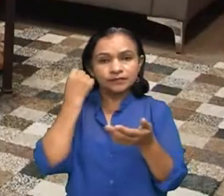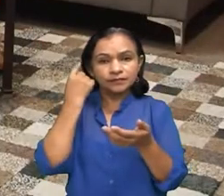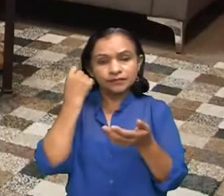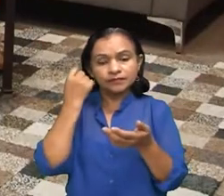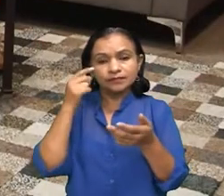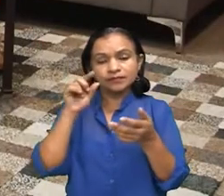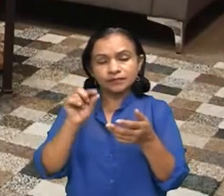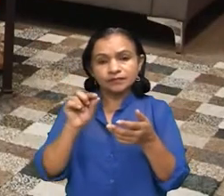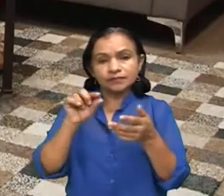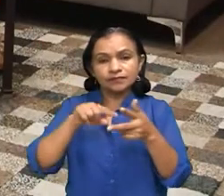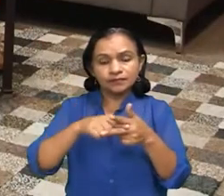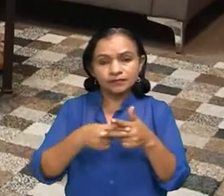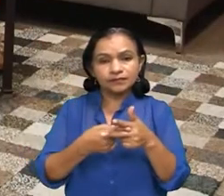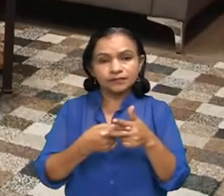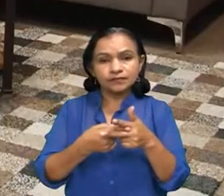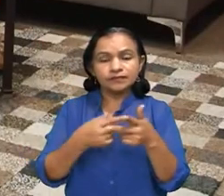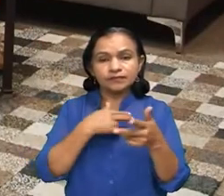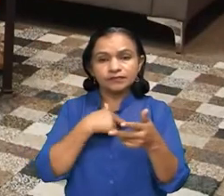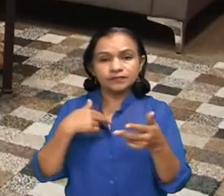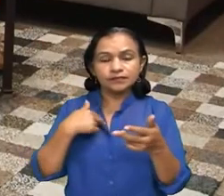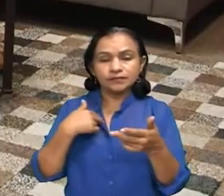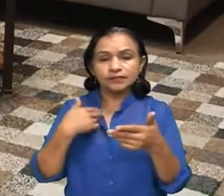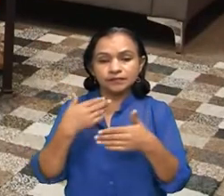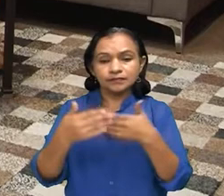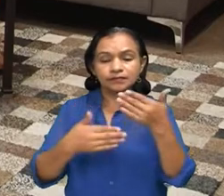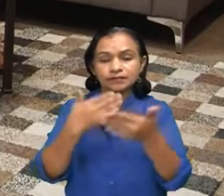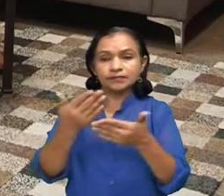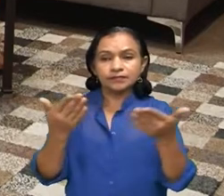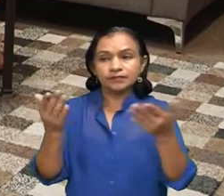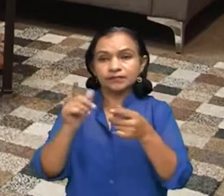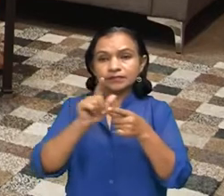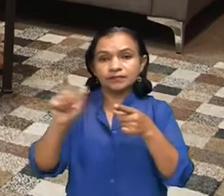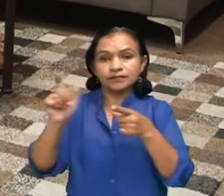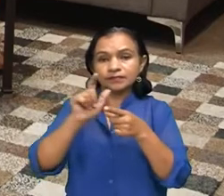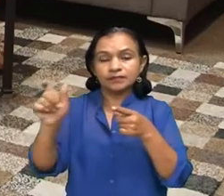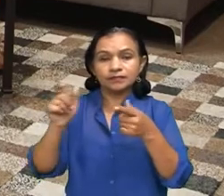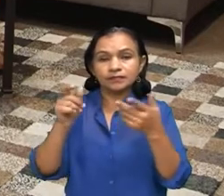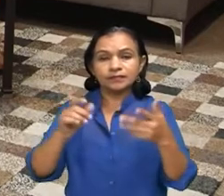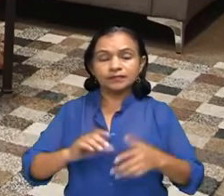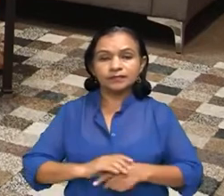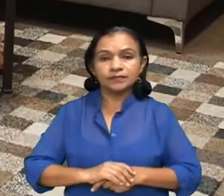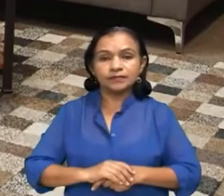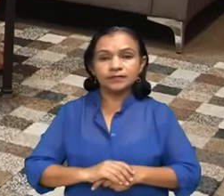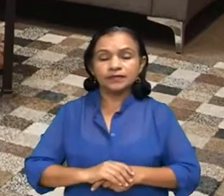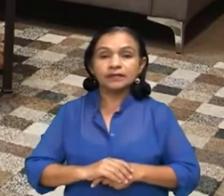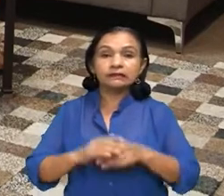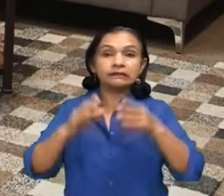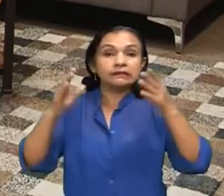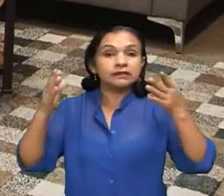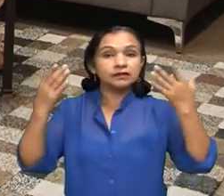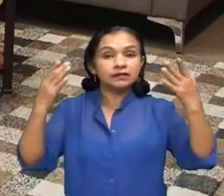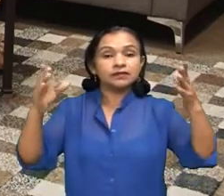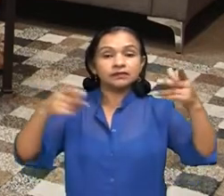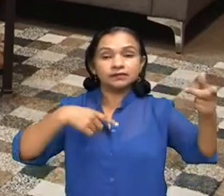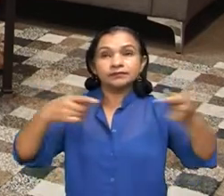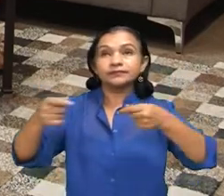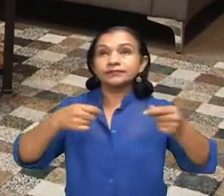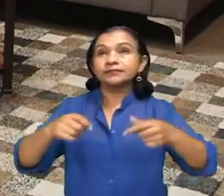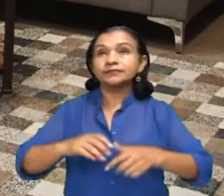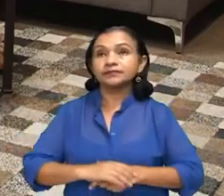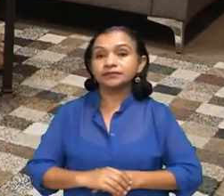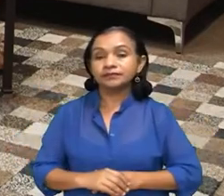nacen pequeñas, pero que sin duda alguna, en transcurso a veces de meses, sí, claro, se convierten en grandes emprendimientos? Ahí